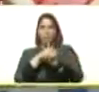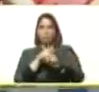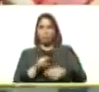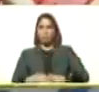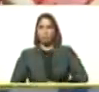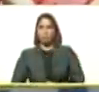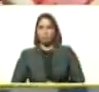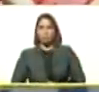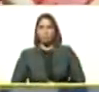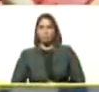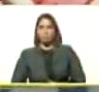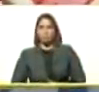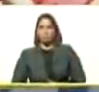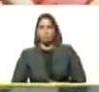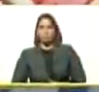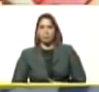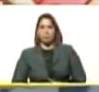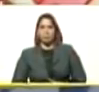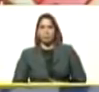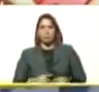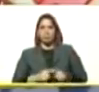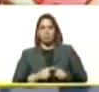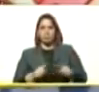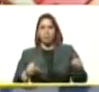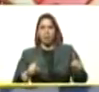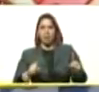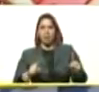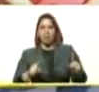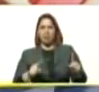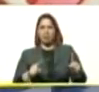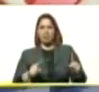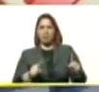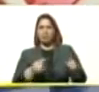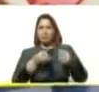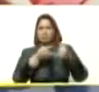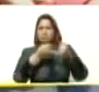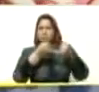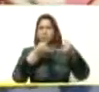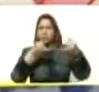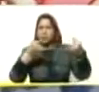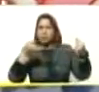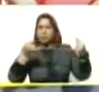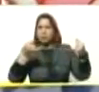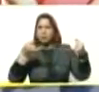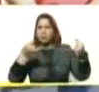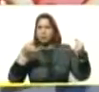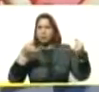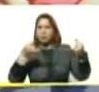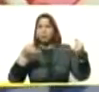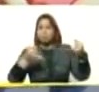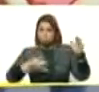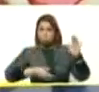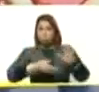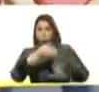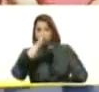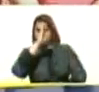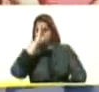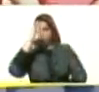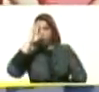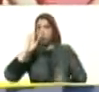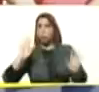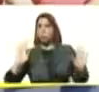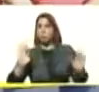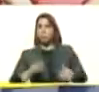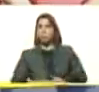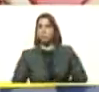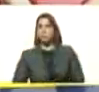para meterle el termómetro y medirlo. Y así fue Diosdado, con su